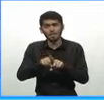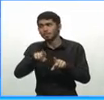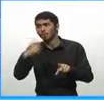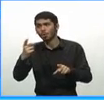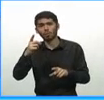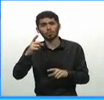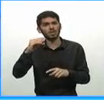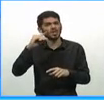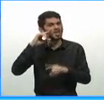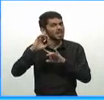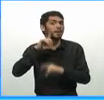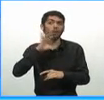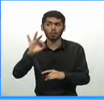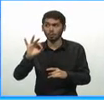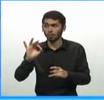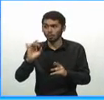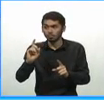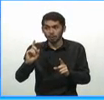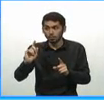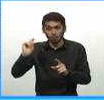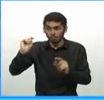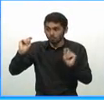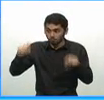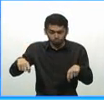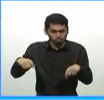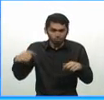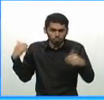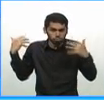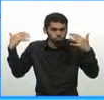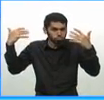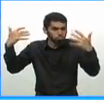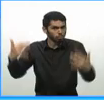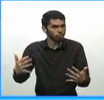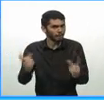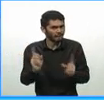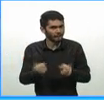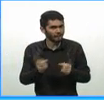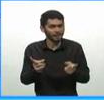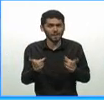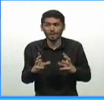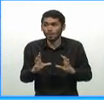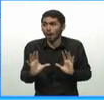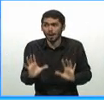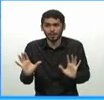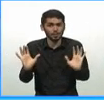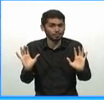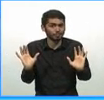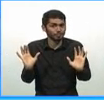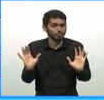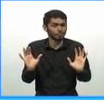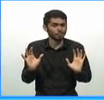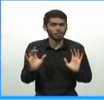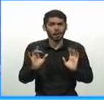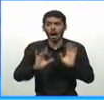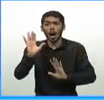el mismo Entonces le pasa a cualquiera son cosas que en el fútbol van a pasar siempre